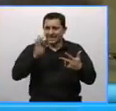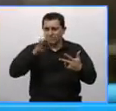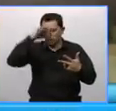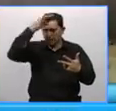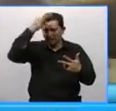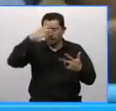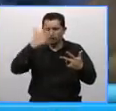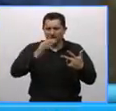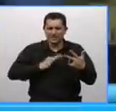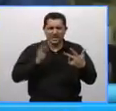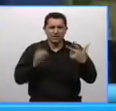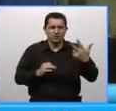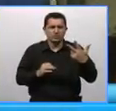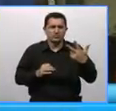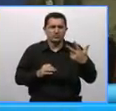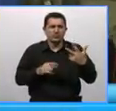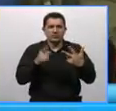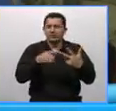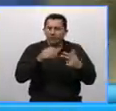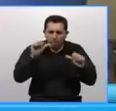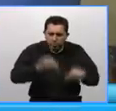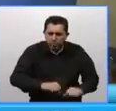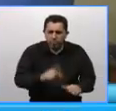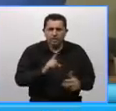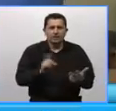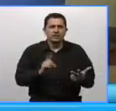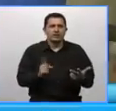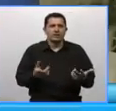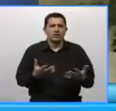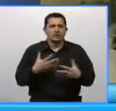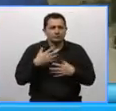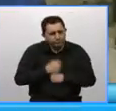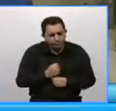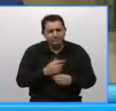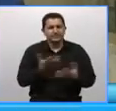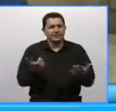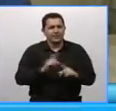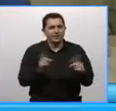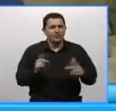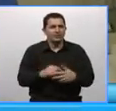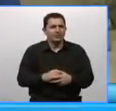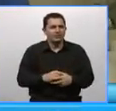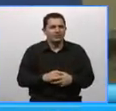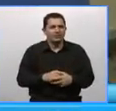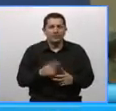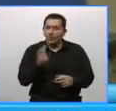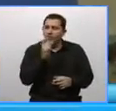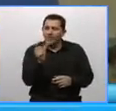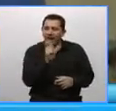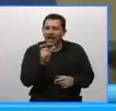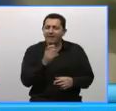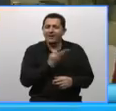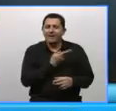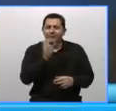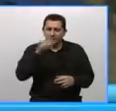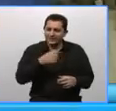temporada. No te me caigas, por favor. Sí. Eso sería una frustración, sí. Porque saldría seguramente en el editado. ¿Querés meter la palabra frustración? Vamos a meterla,